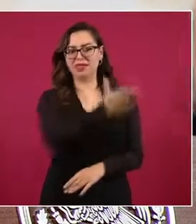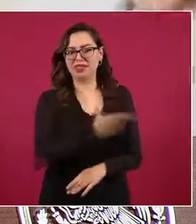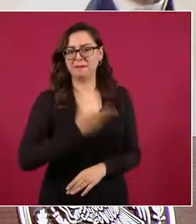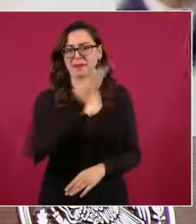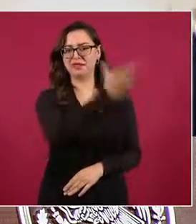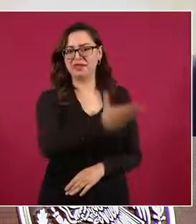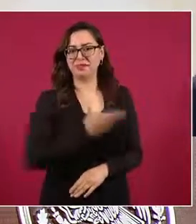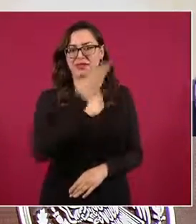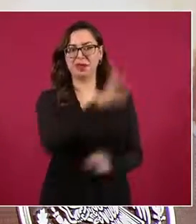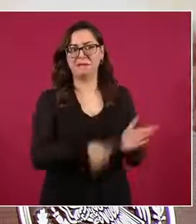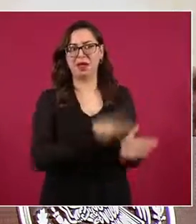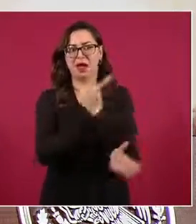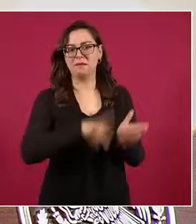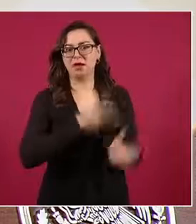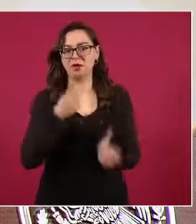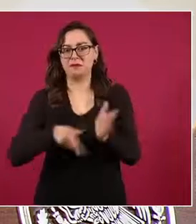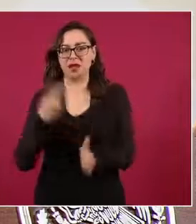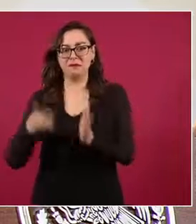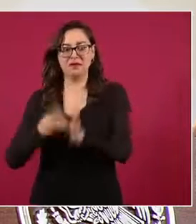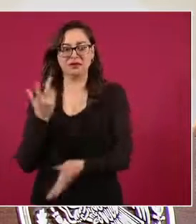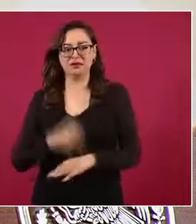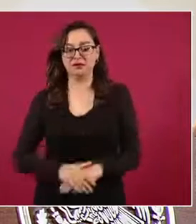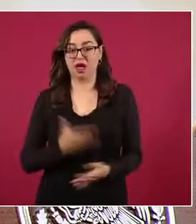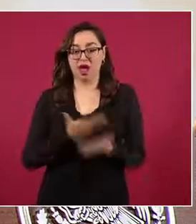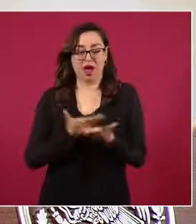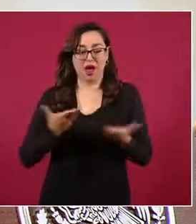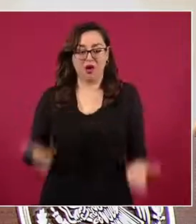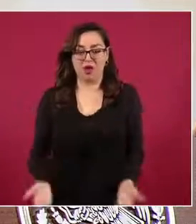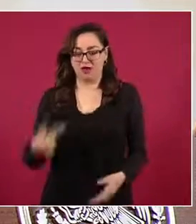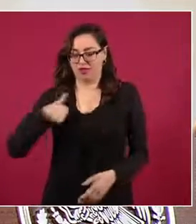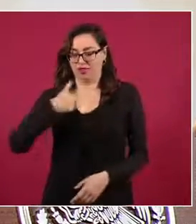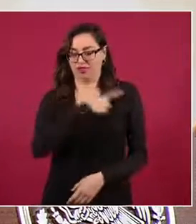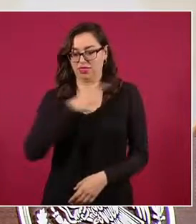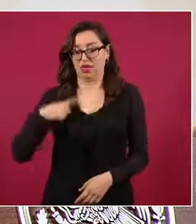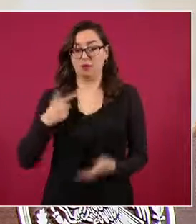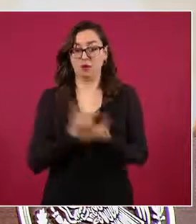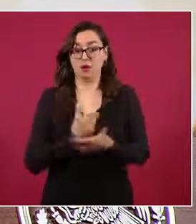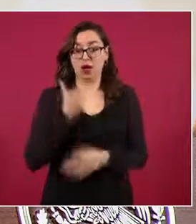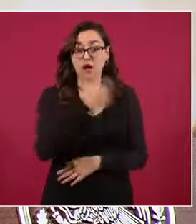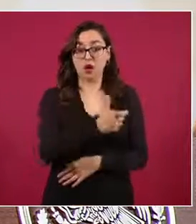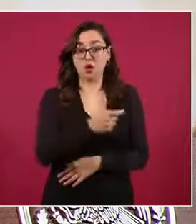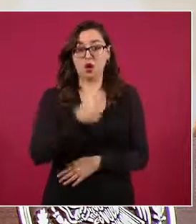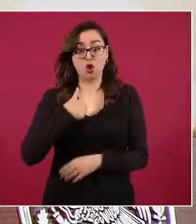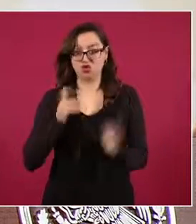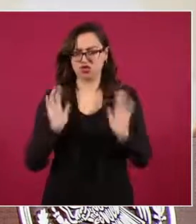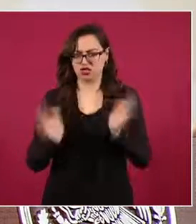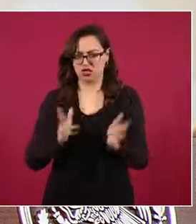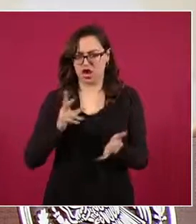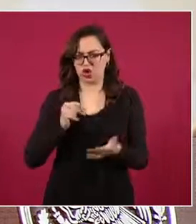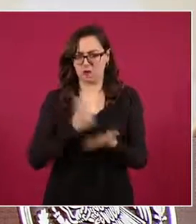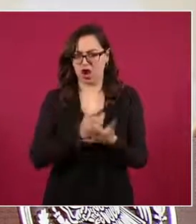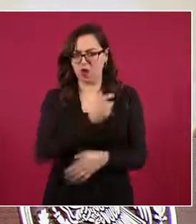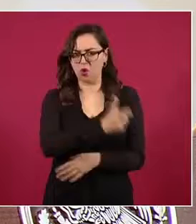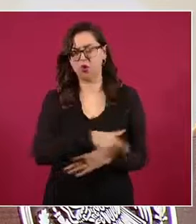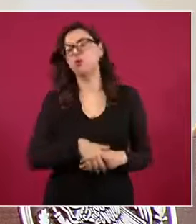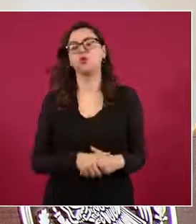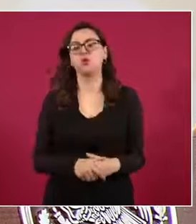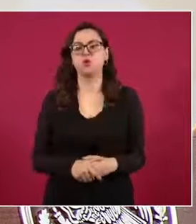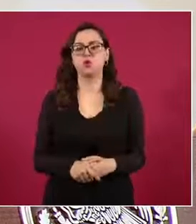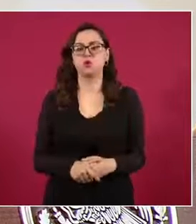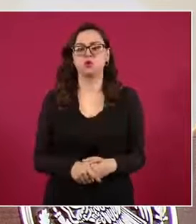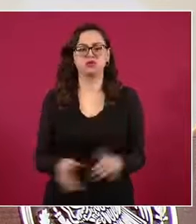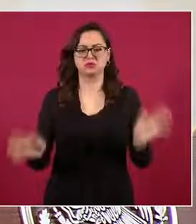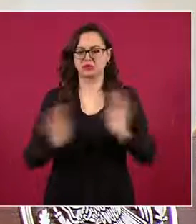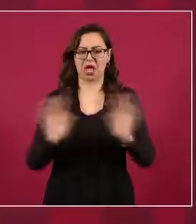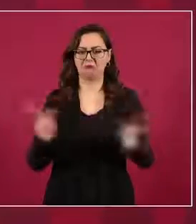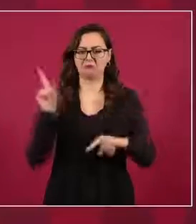es el pago del servicio de deuda. ¿O vamos a declarar la moratoria? No se va a incluir en el